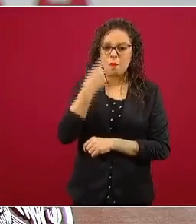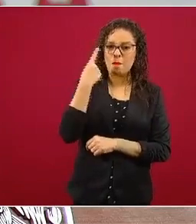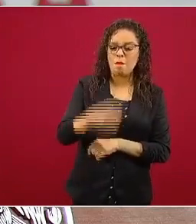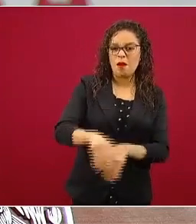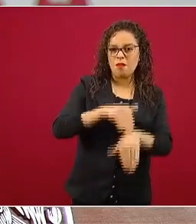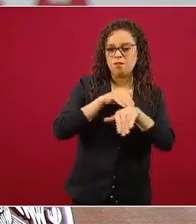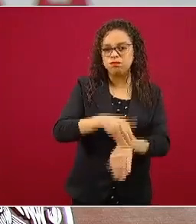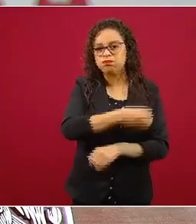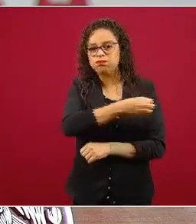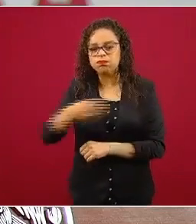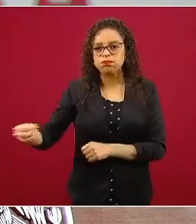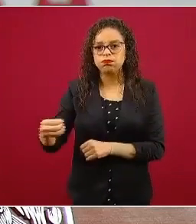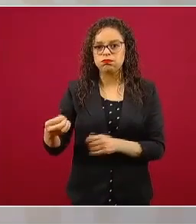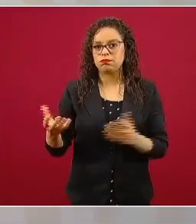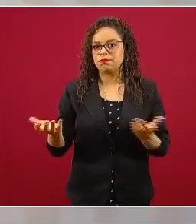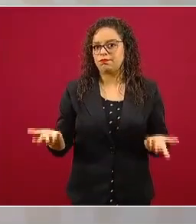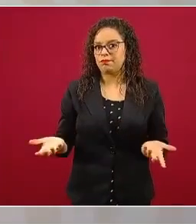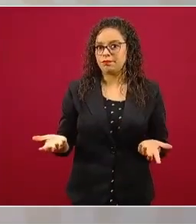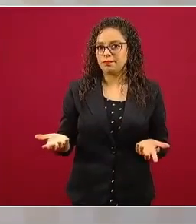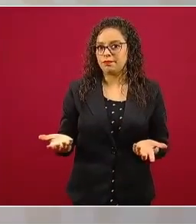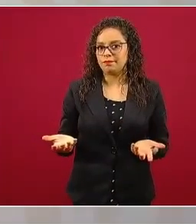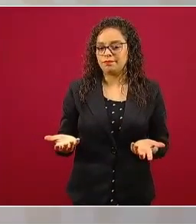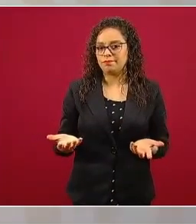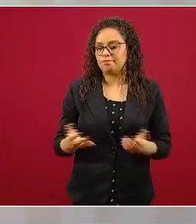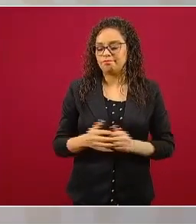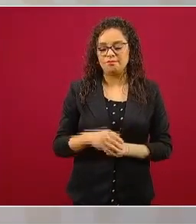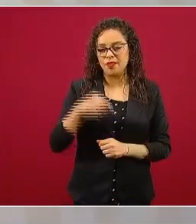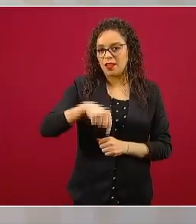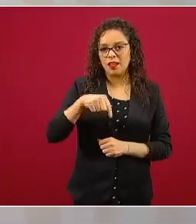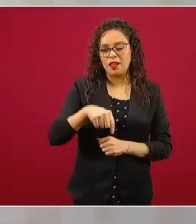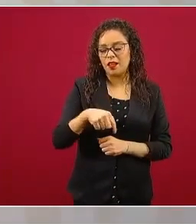incluso con uso de la fuerza,